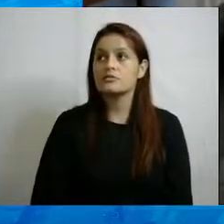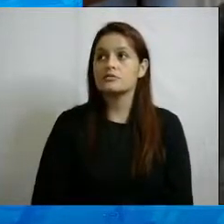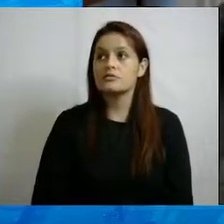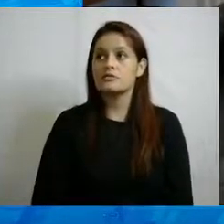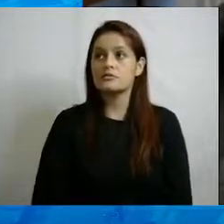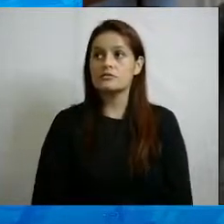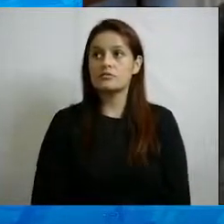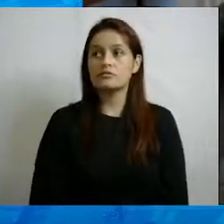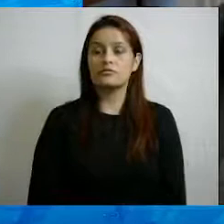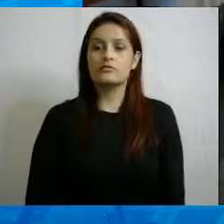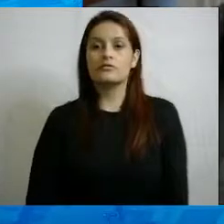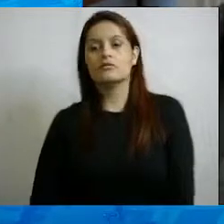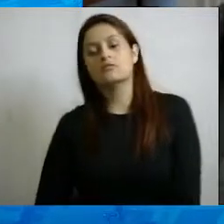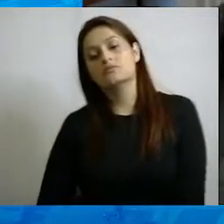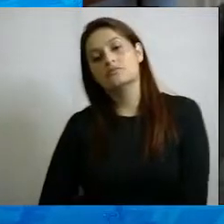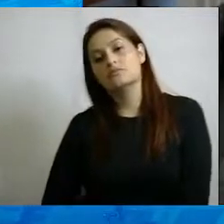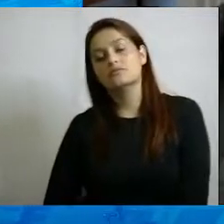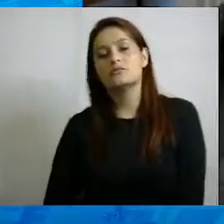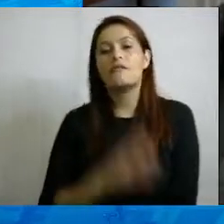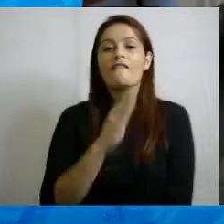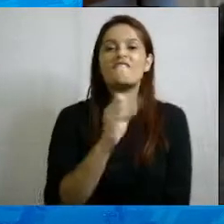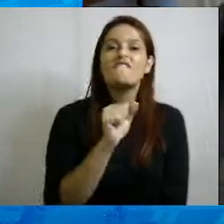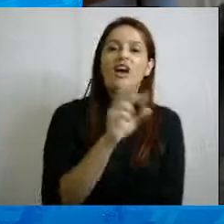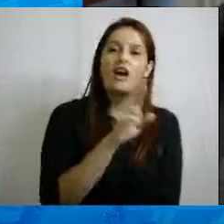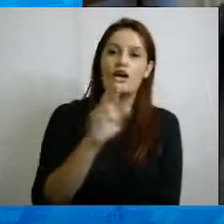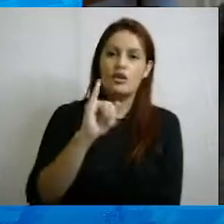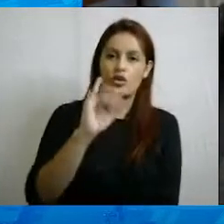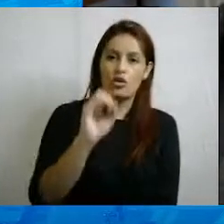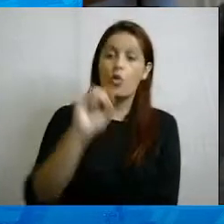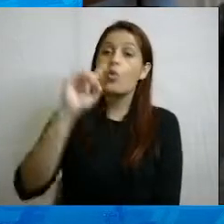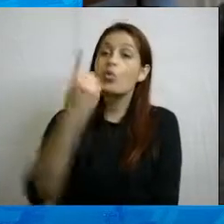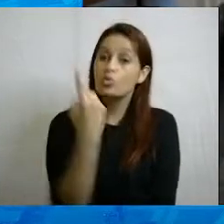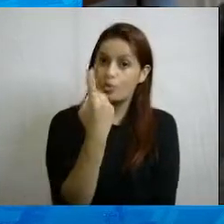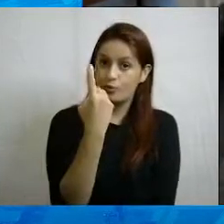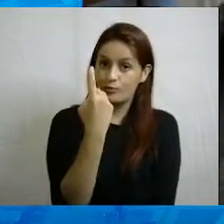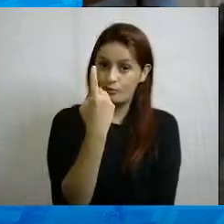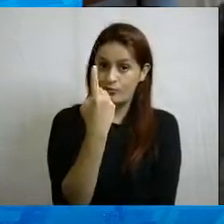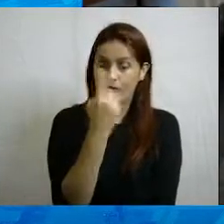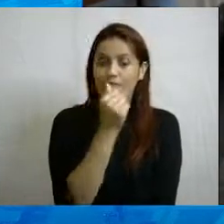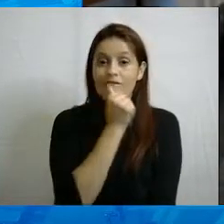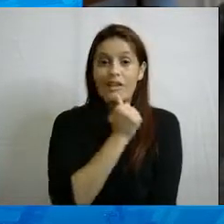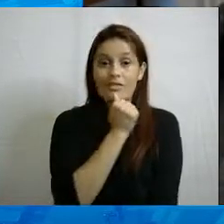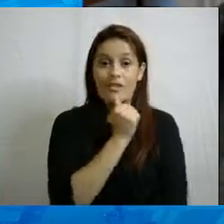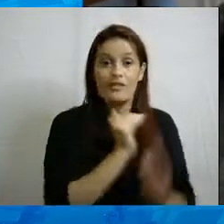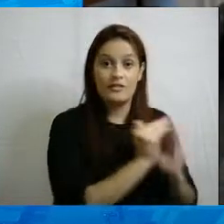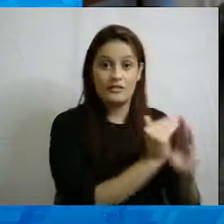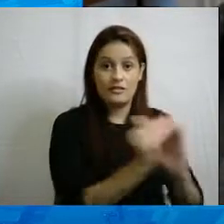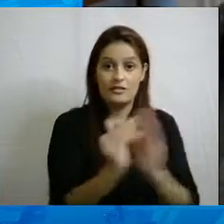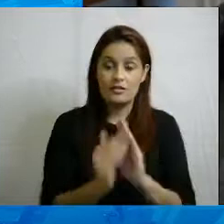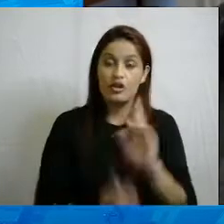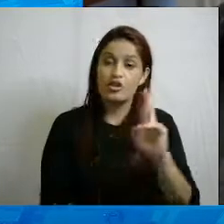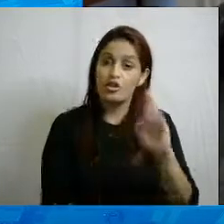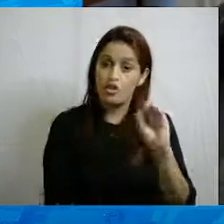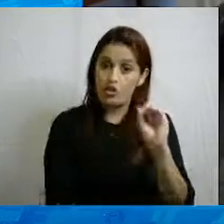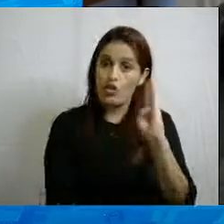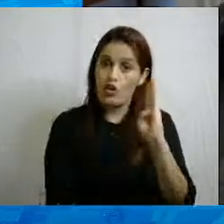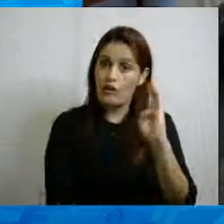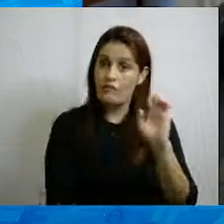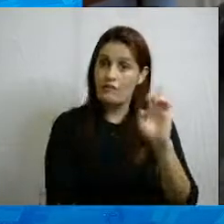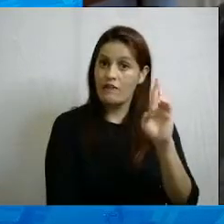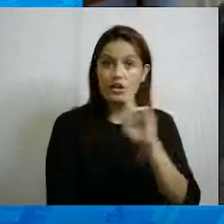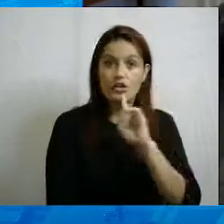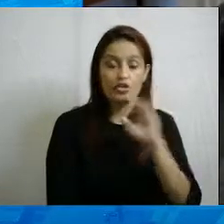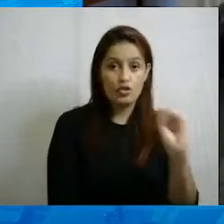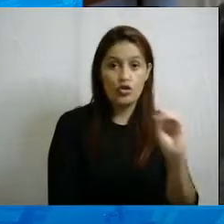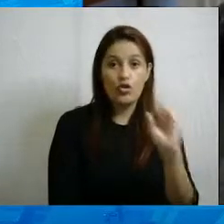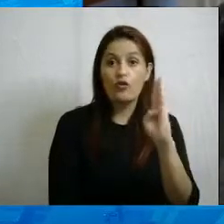barrio 1 de la Junta de Vecinos Padre Demetrio, sin contar la Junta de Vecinos Roberto Bruce, que también está teniendo la misma